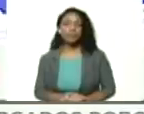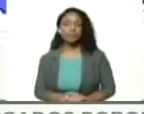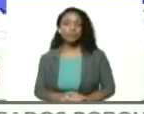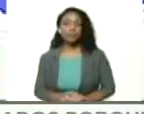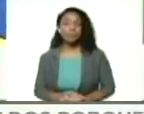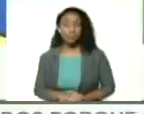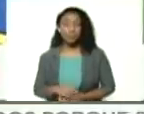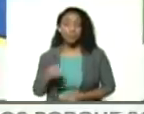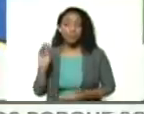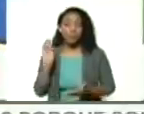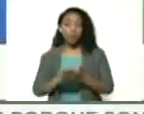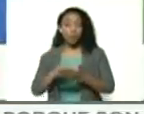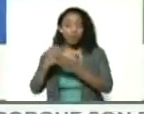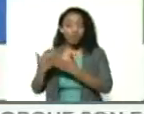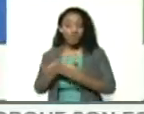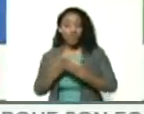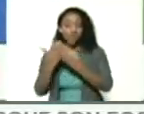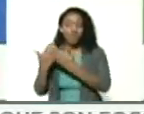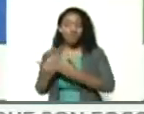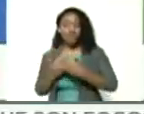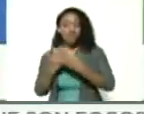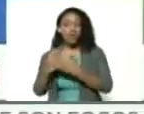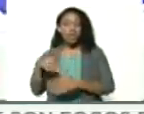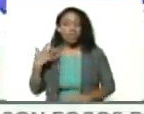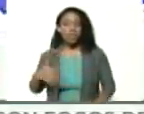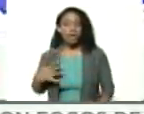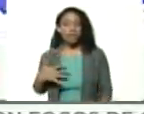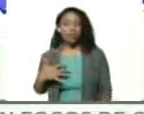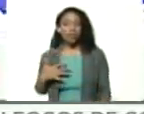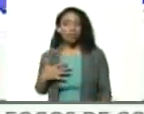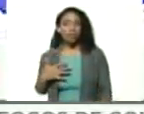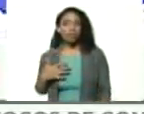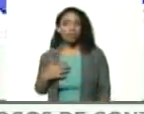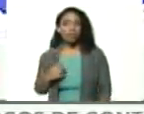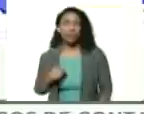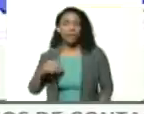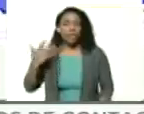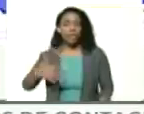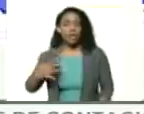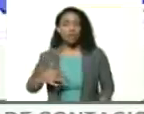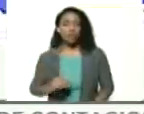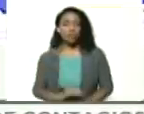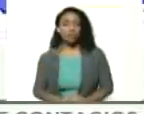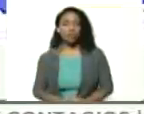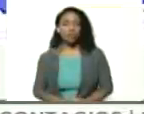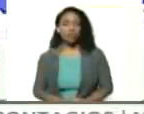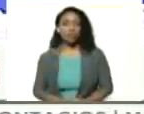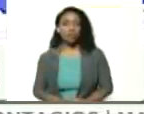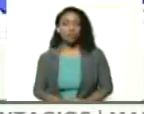Se ha puesto a estudiar derecho. Derecho.